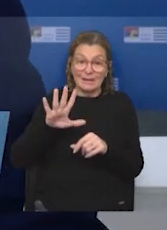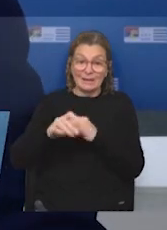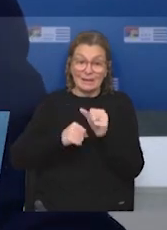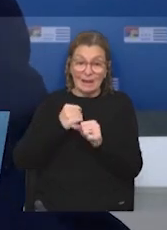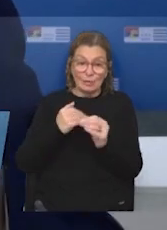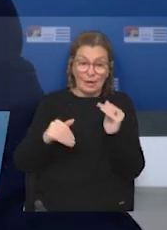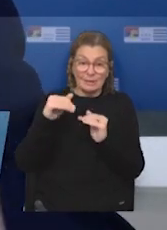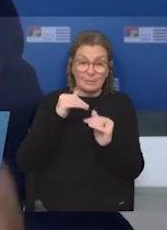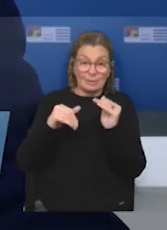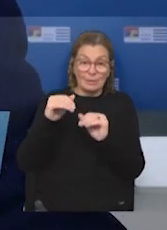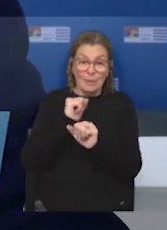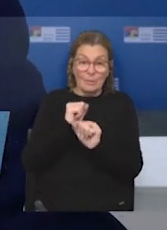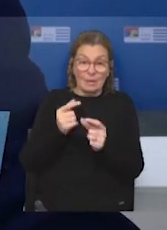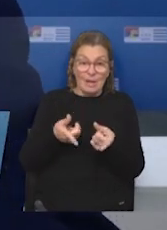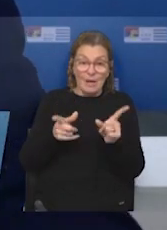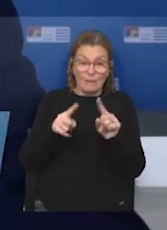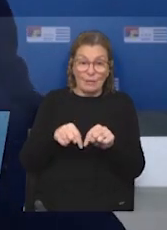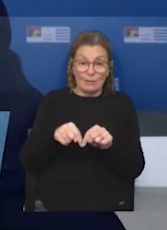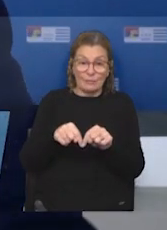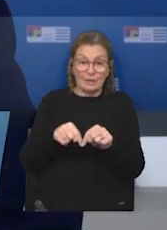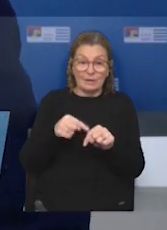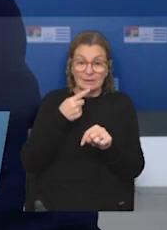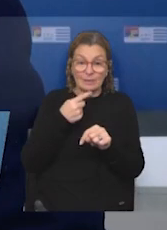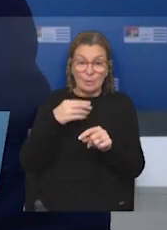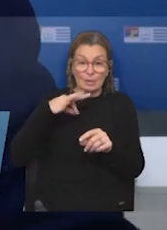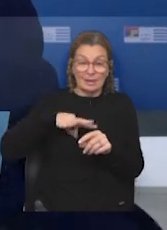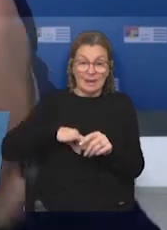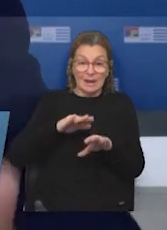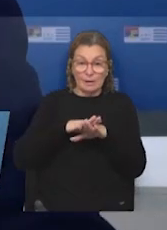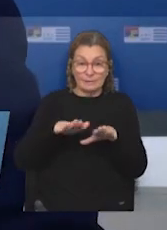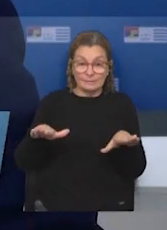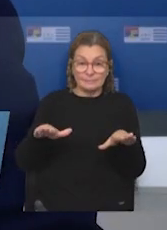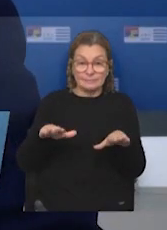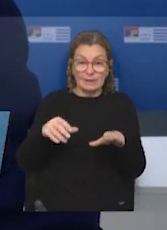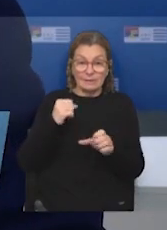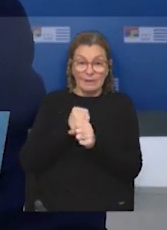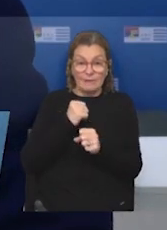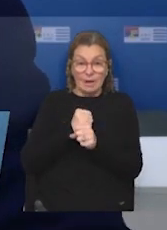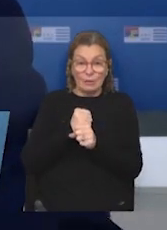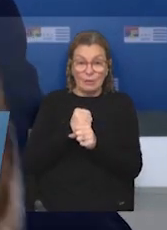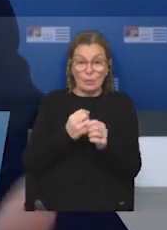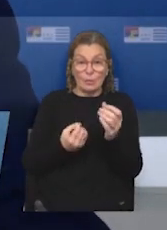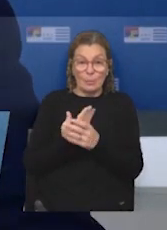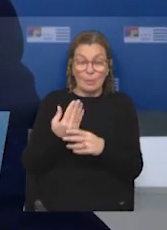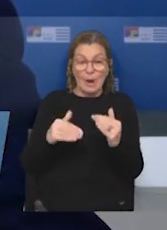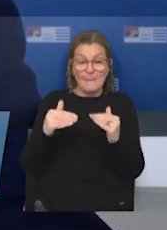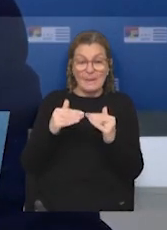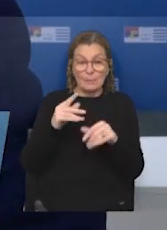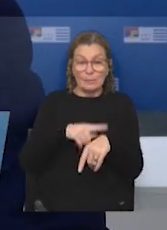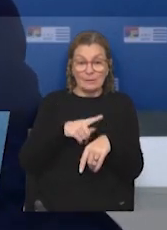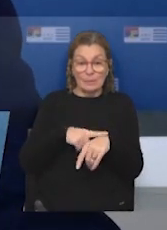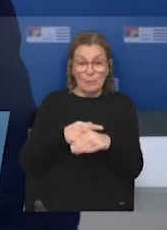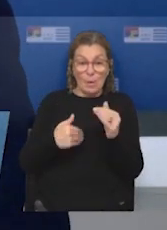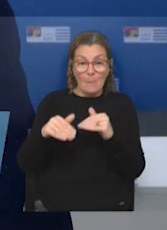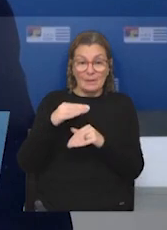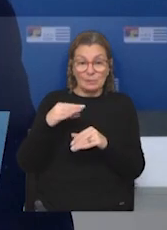crecimiento que permita volver a la sostenibilidad del salario a la creación de empleo y al mismo tiempo al aumento